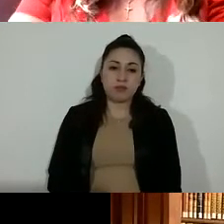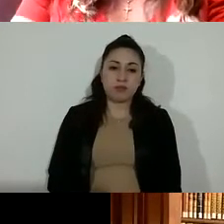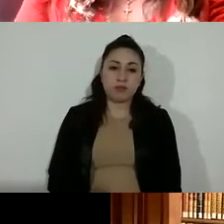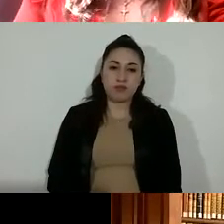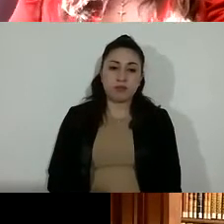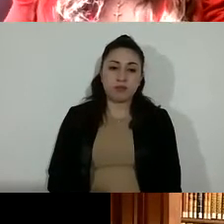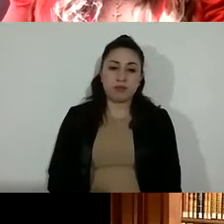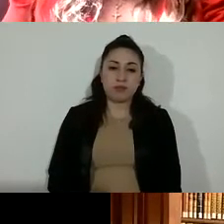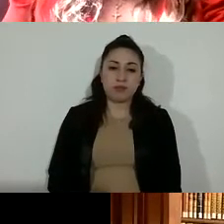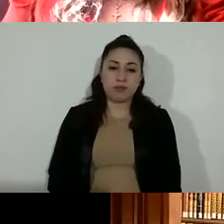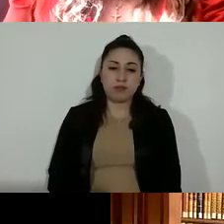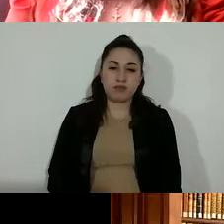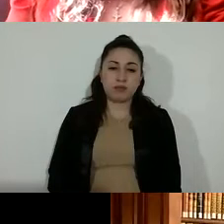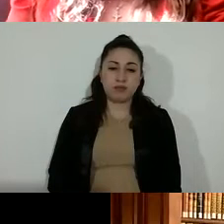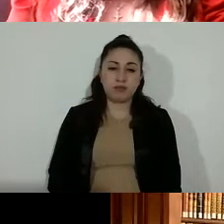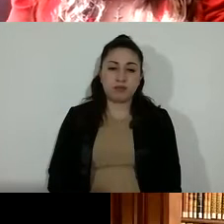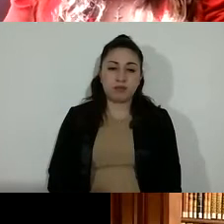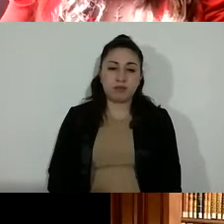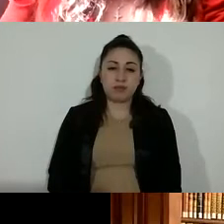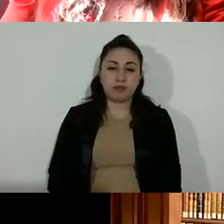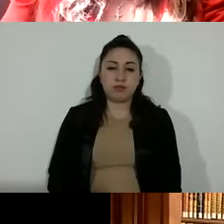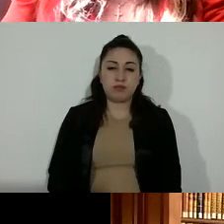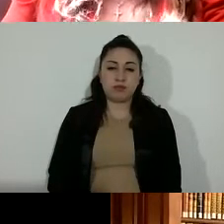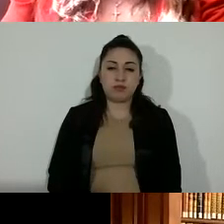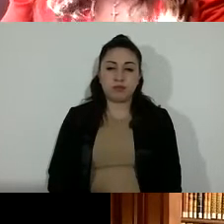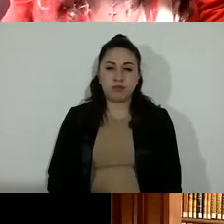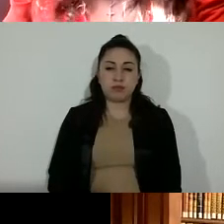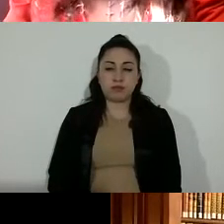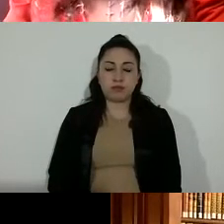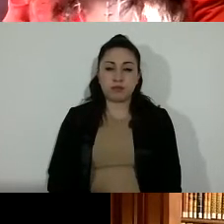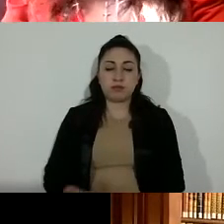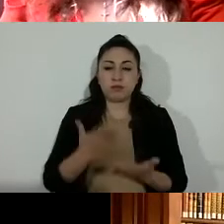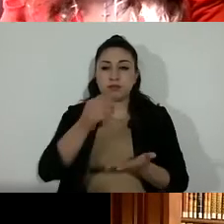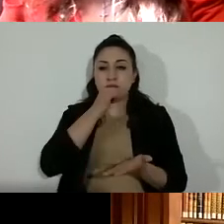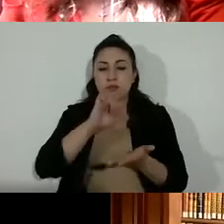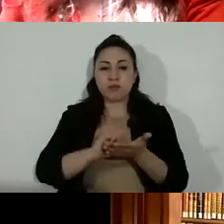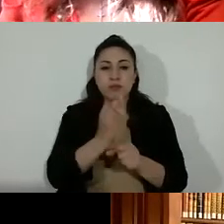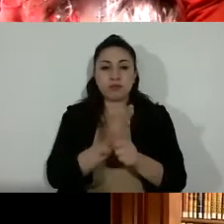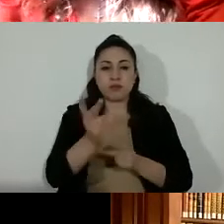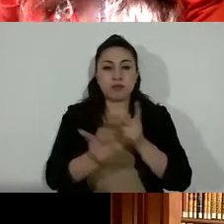Secretaria, proceda a someter a votación la propuesta número 2 de la Asociación Parlamentaria Ciudadana.